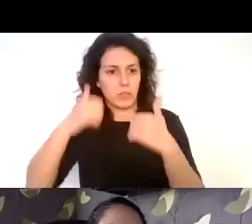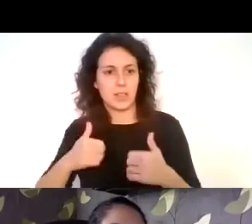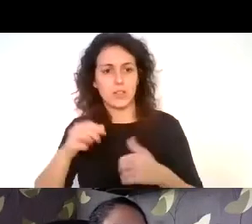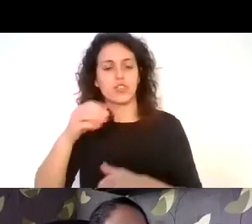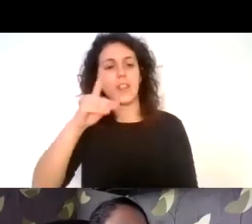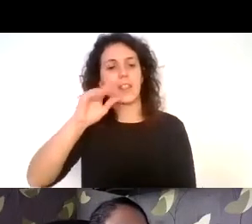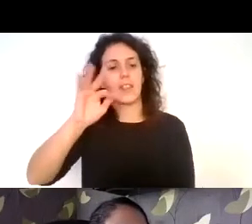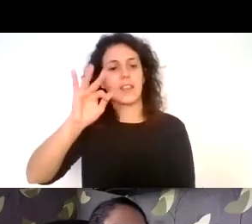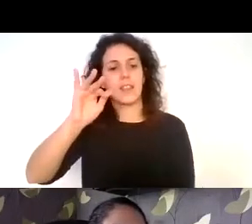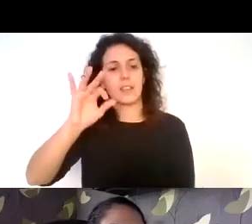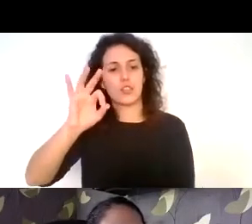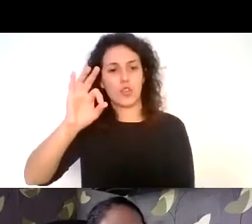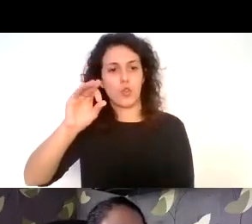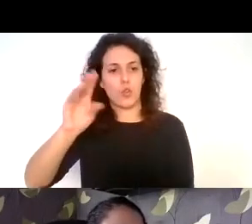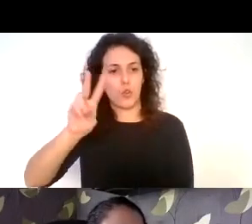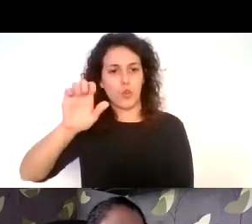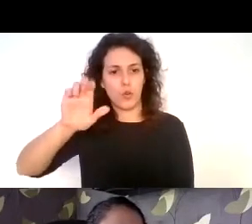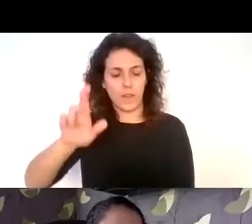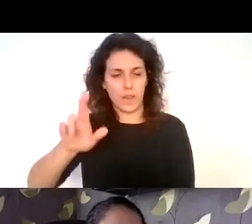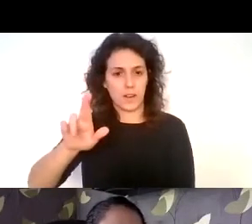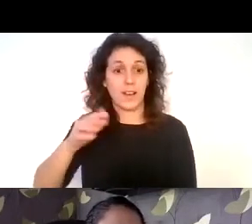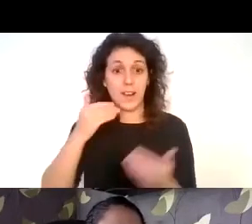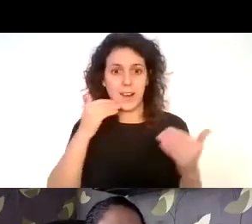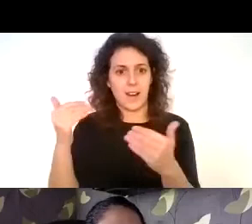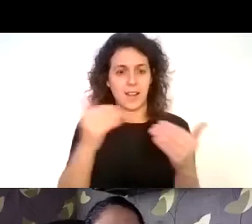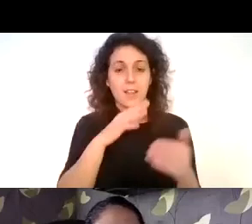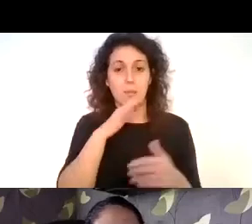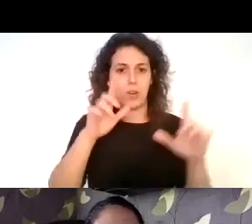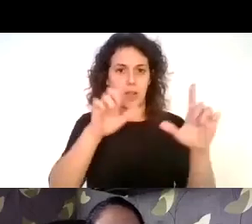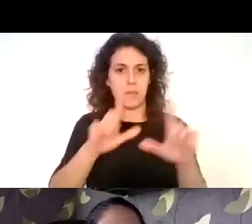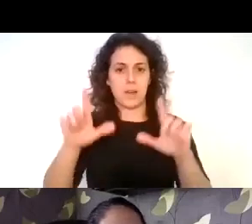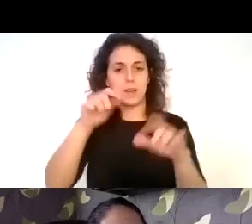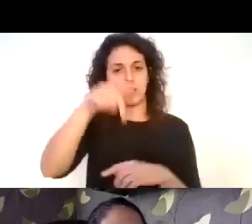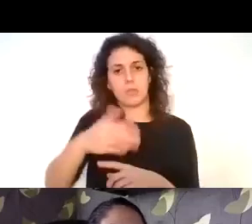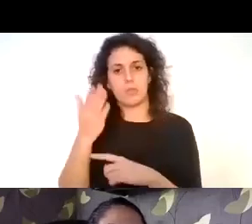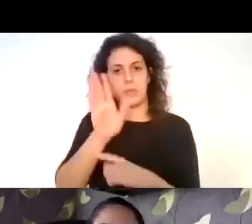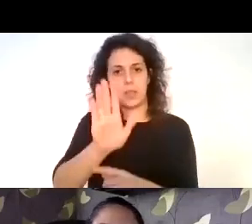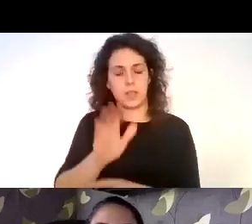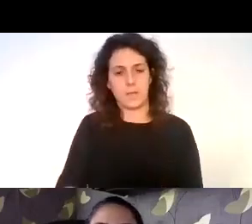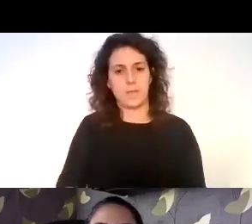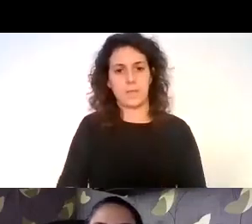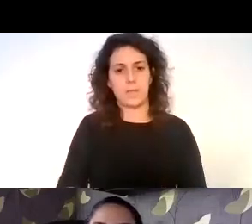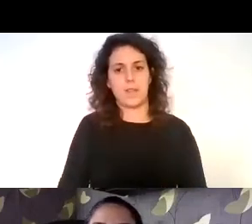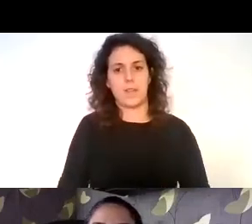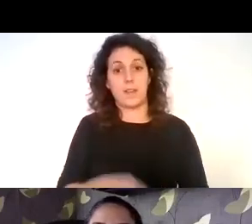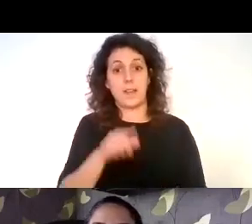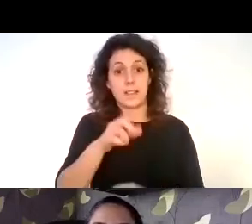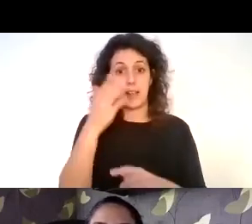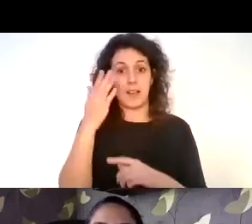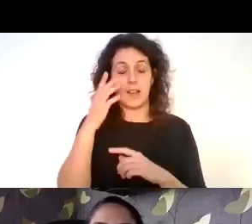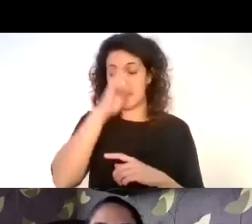brindarnos información y algunas de las imágenes que hemos presentado el día de hoy. En la imagen